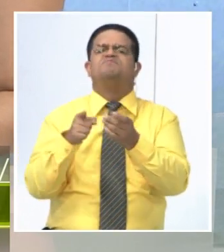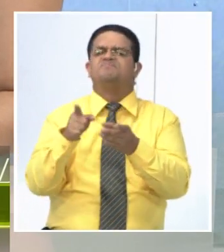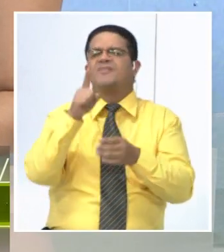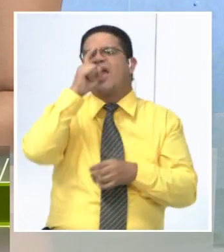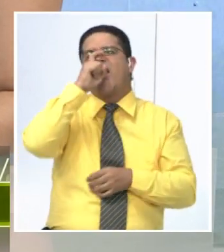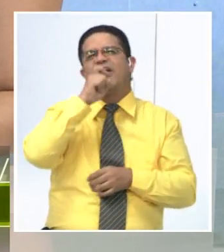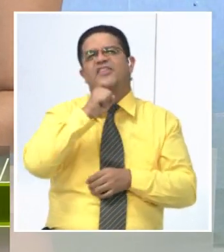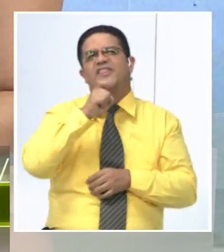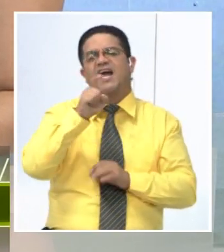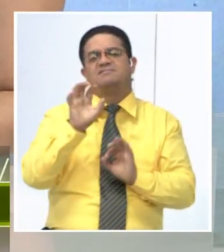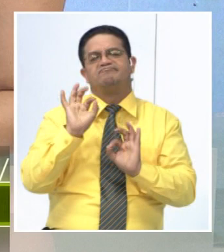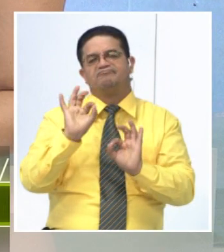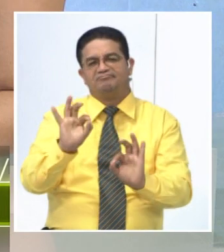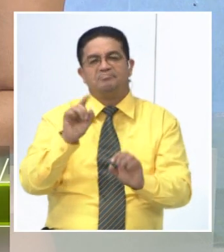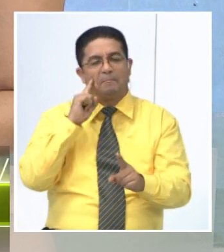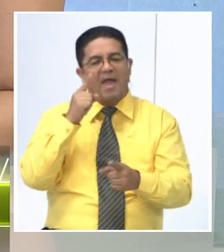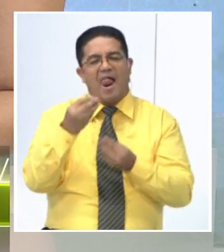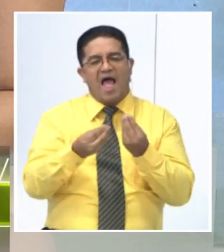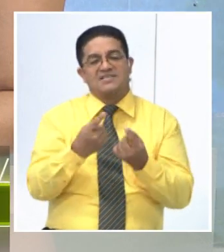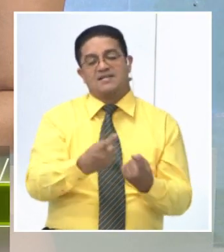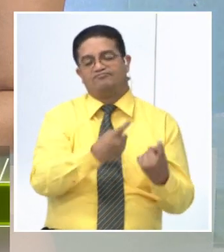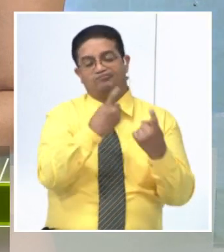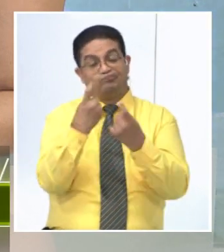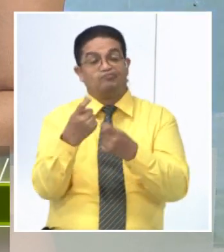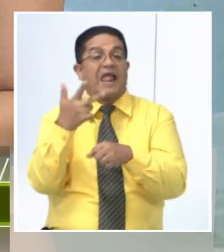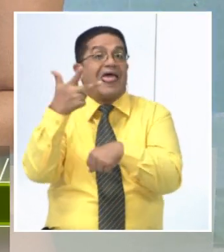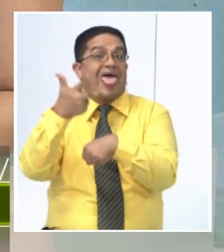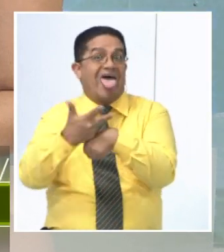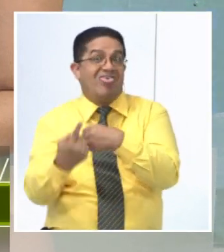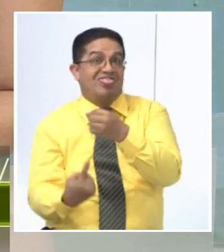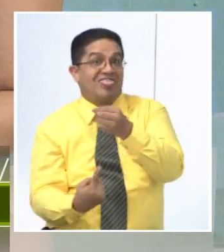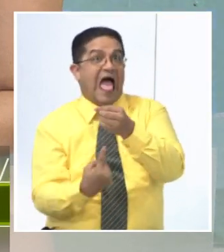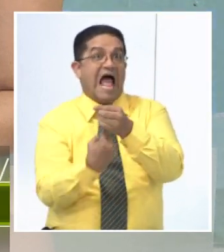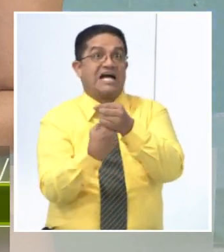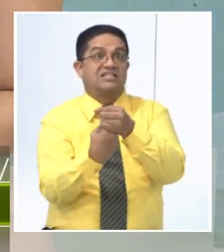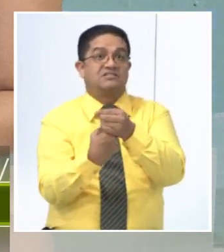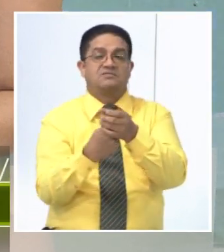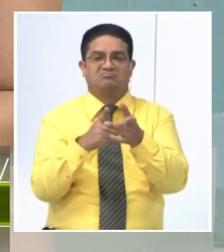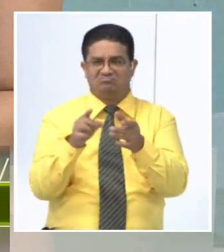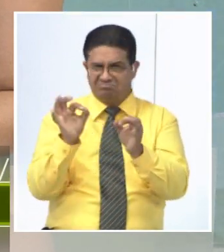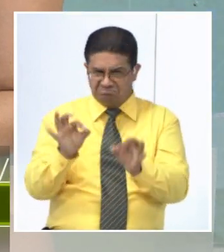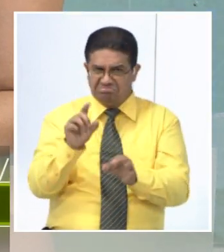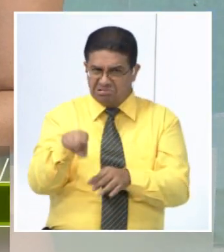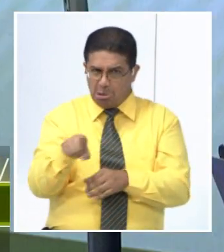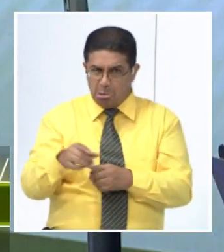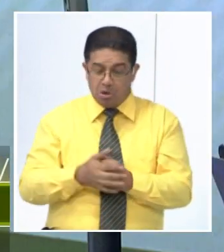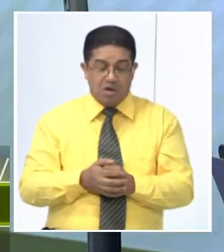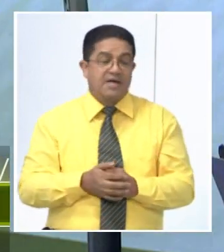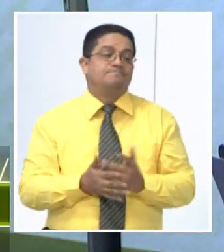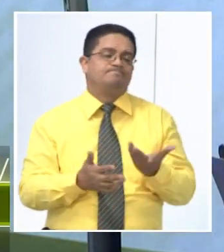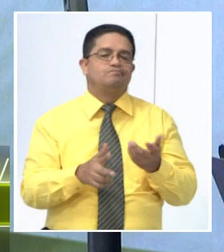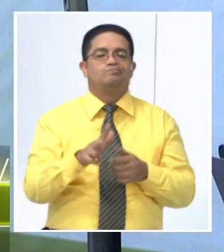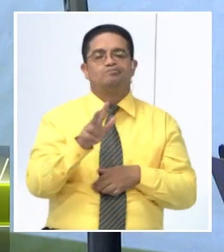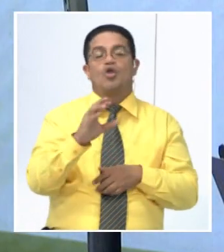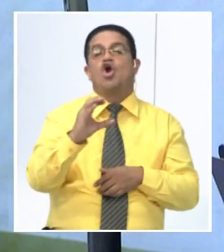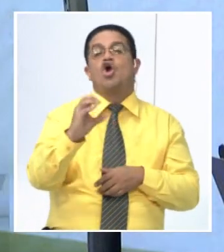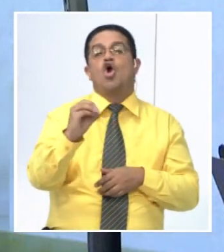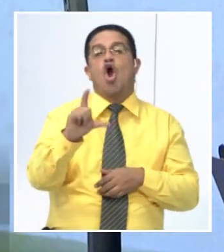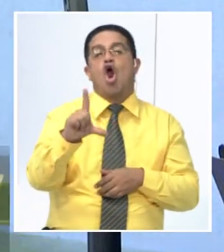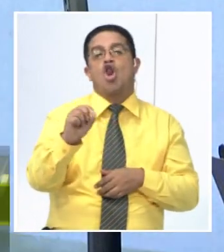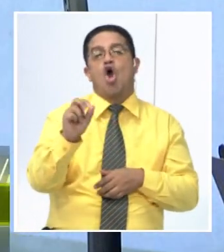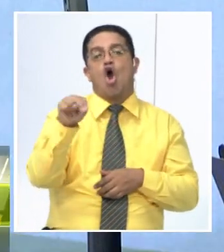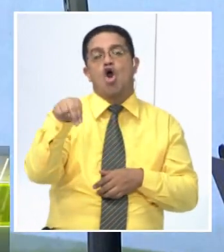edad específica para realizarse colonoscopia y además si es un método seguro. La colonoscopia como tal es un